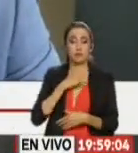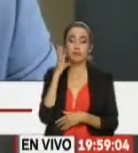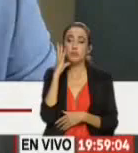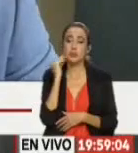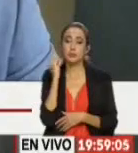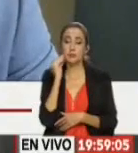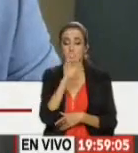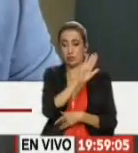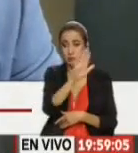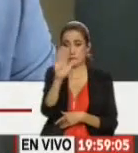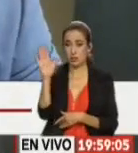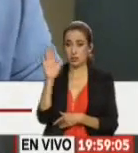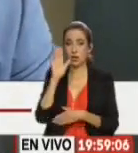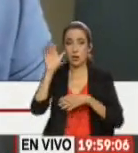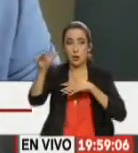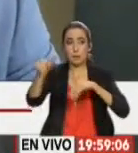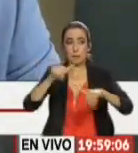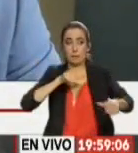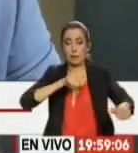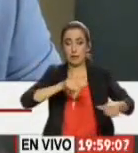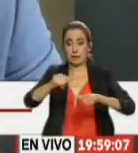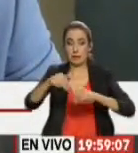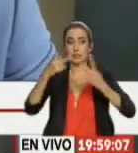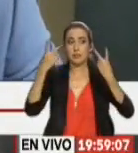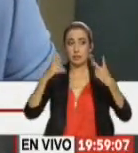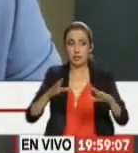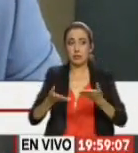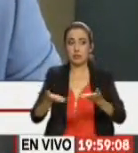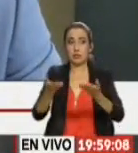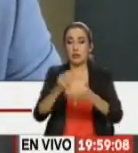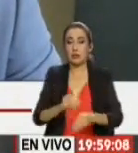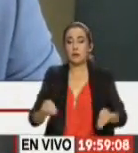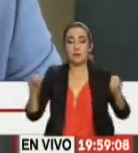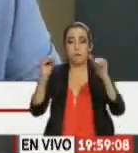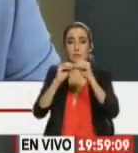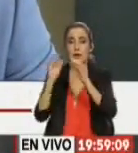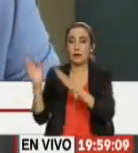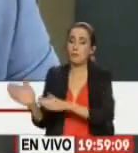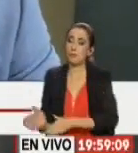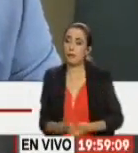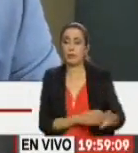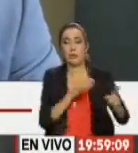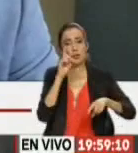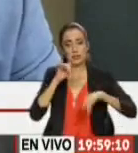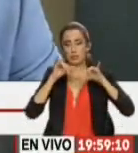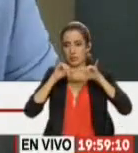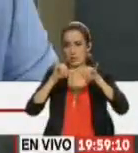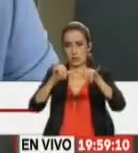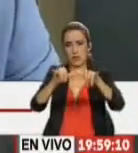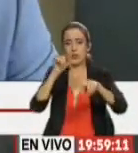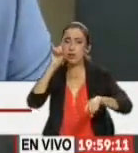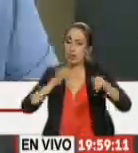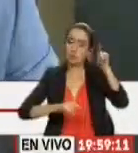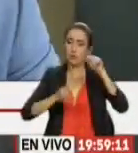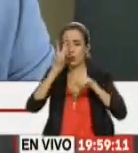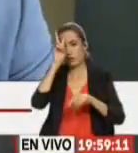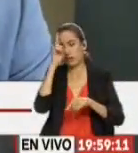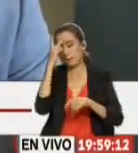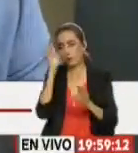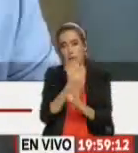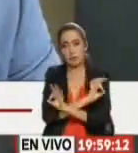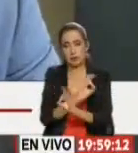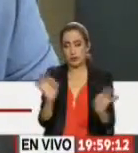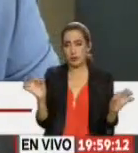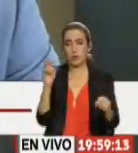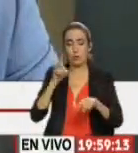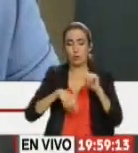ustedes llevan de la administración pública va a servirme mucho para no poder tropezar en algunas circunstancias que a lo mejor